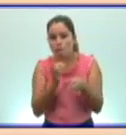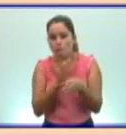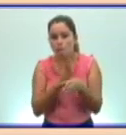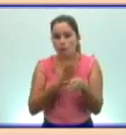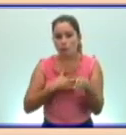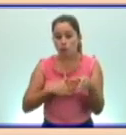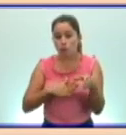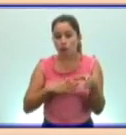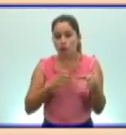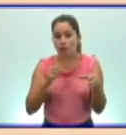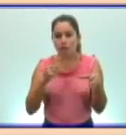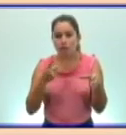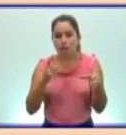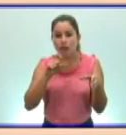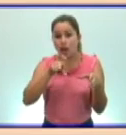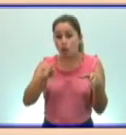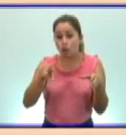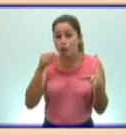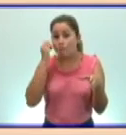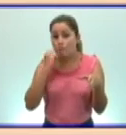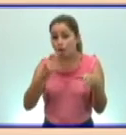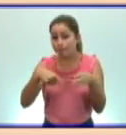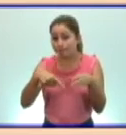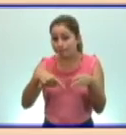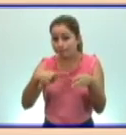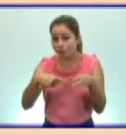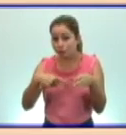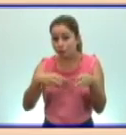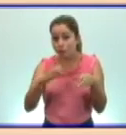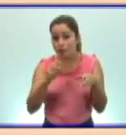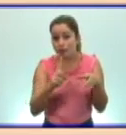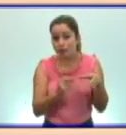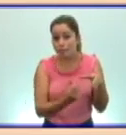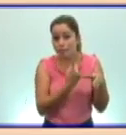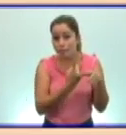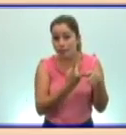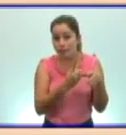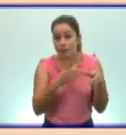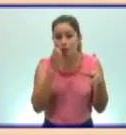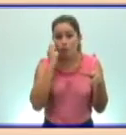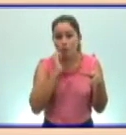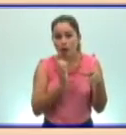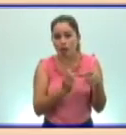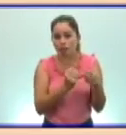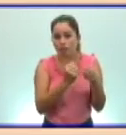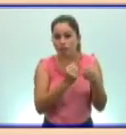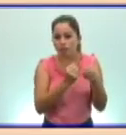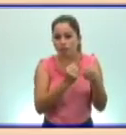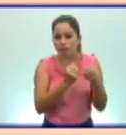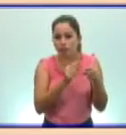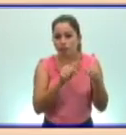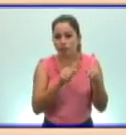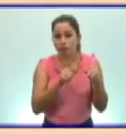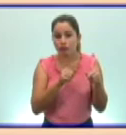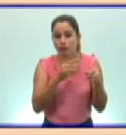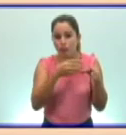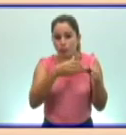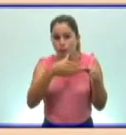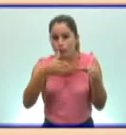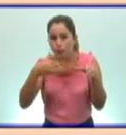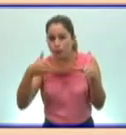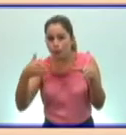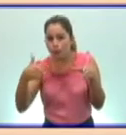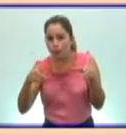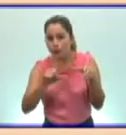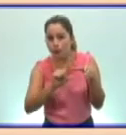diluido y el primero más concentrado, lo que significa que en ese orden la concentración va a ir disminuyendo. Pero todo